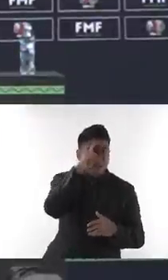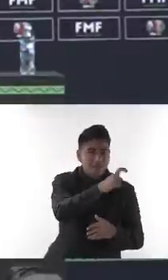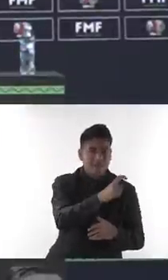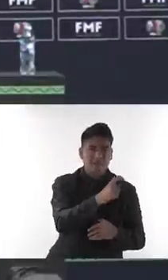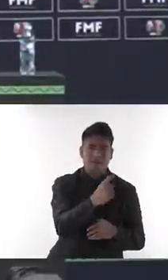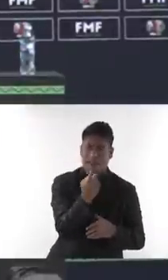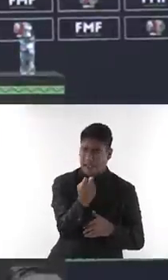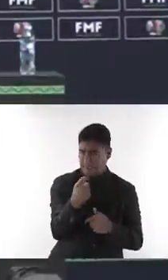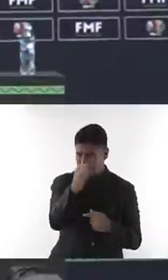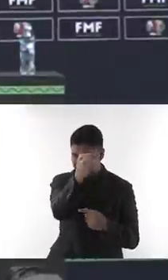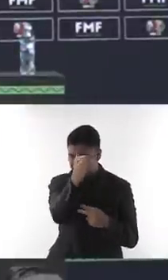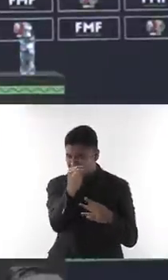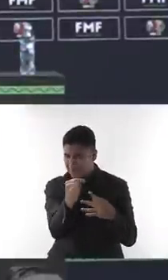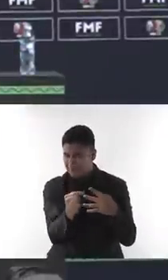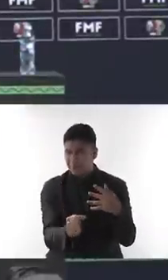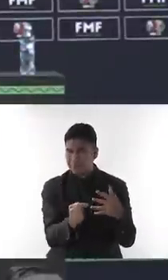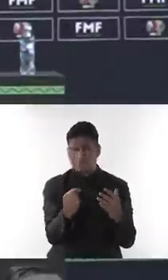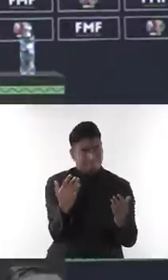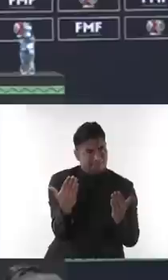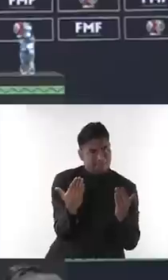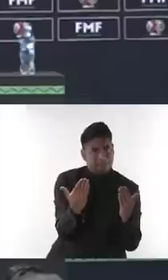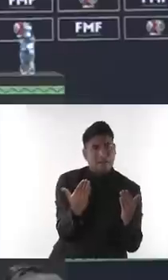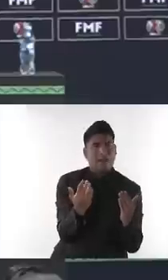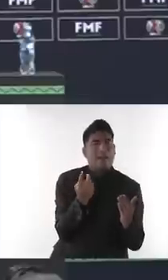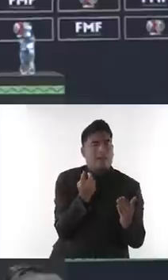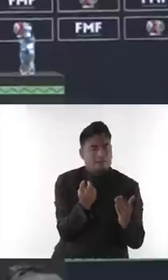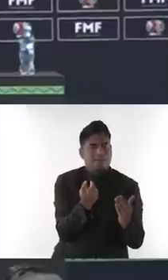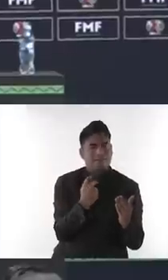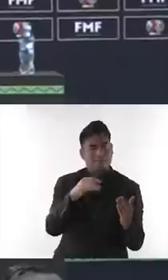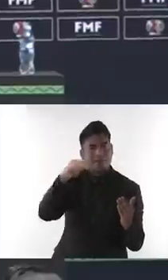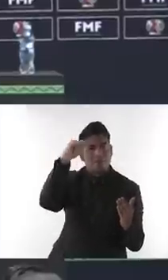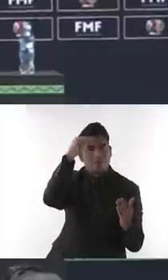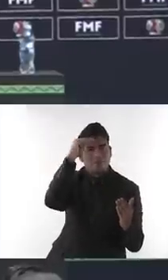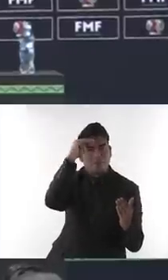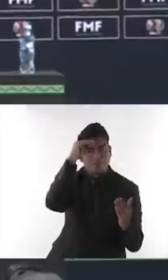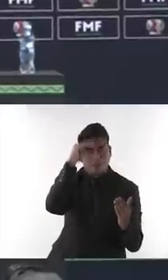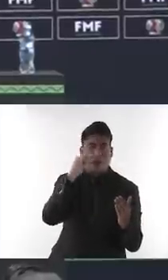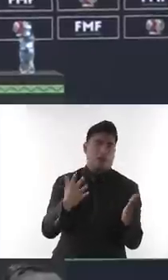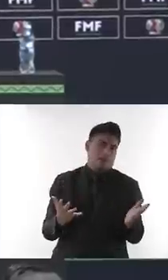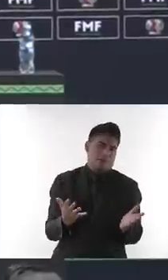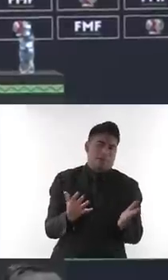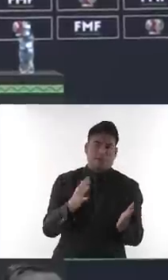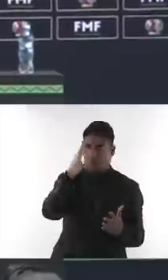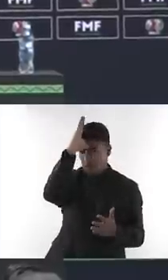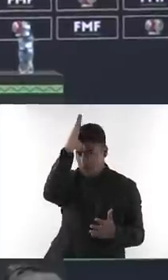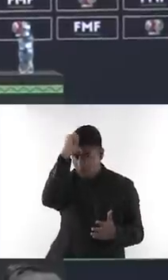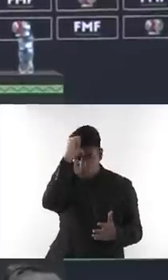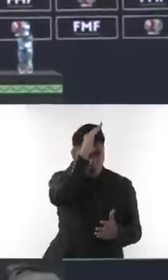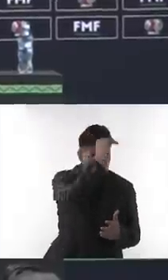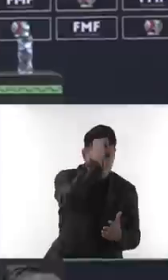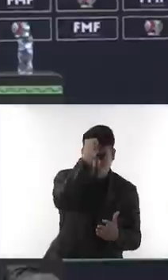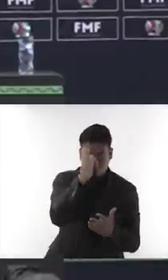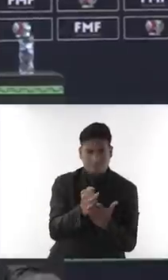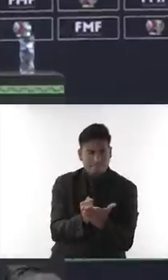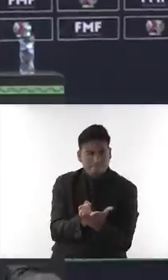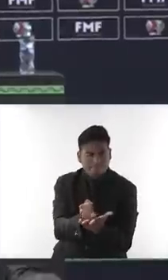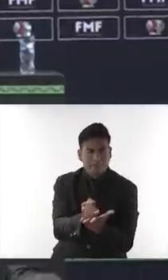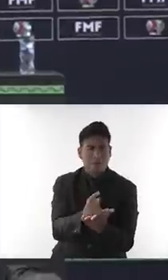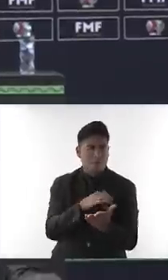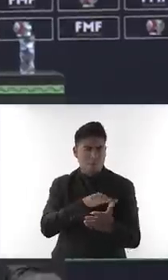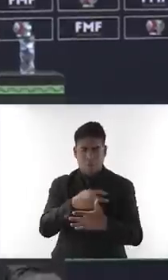en cuenta todas esas consideraciones, fue que se fue tomando la decisión de ir alargando el proyecto y desde luego